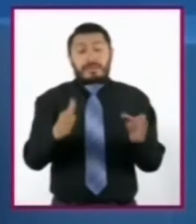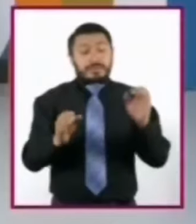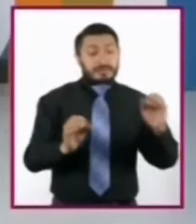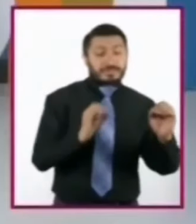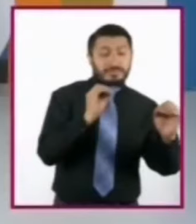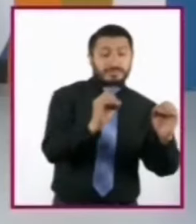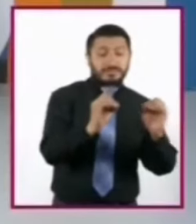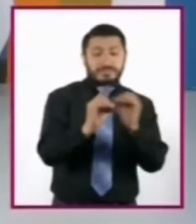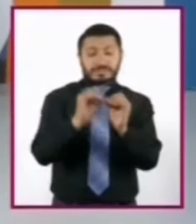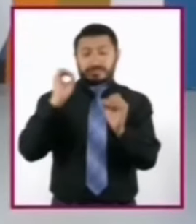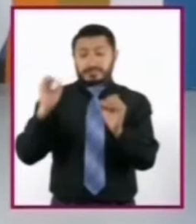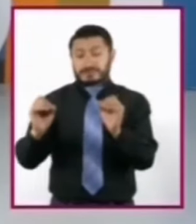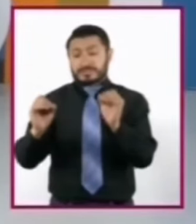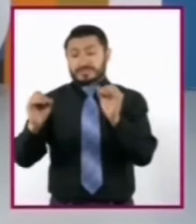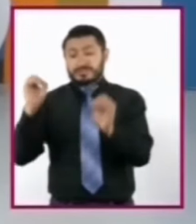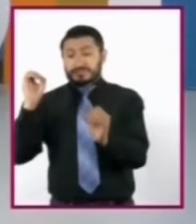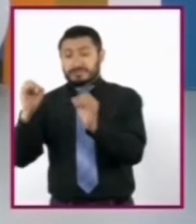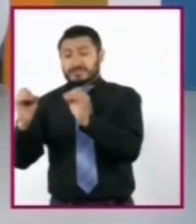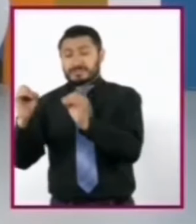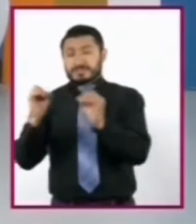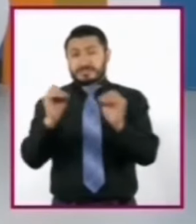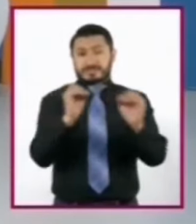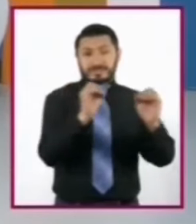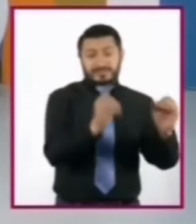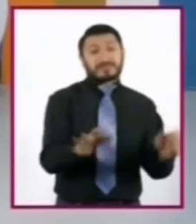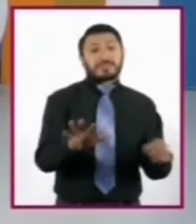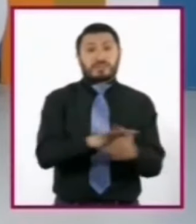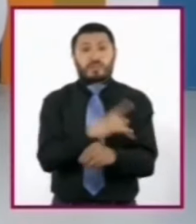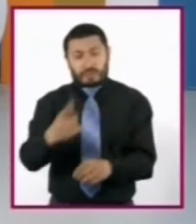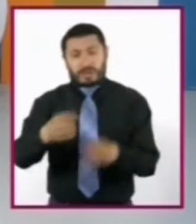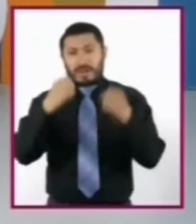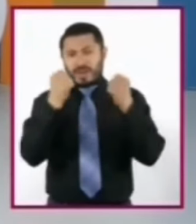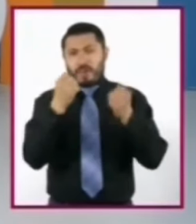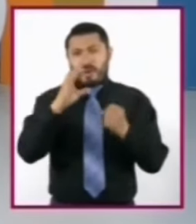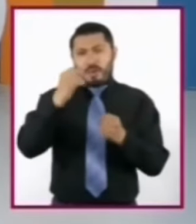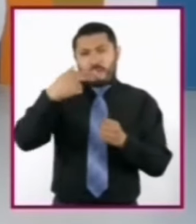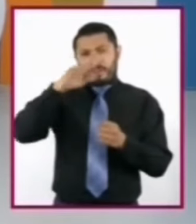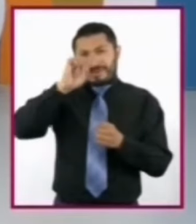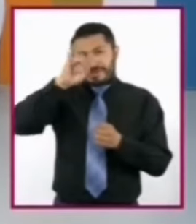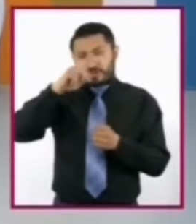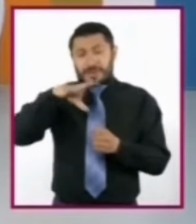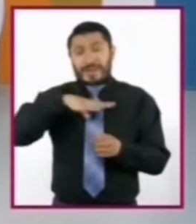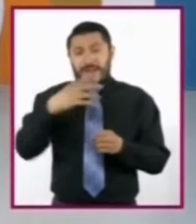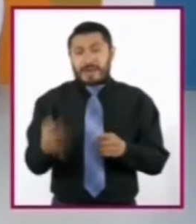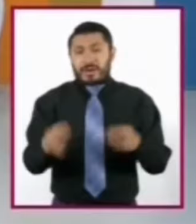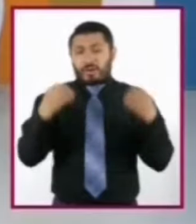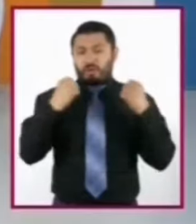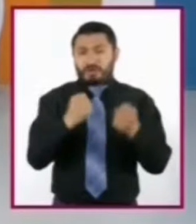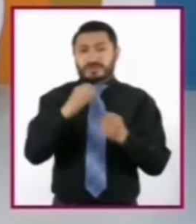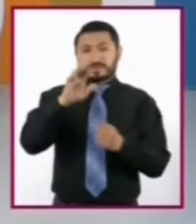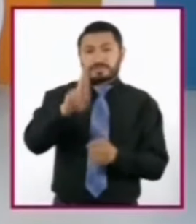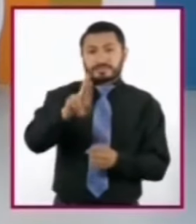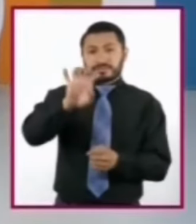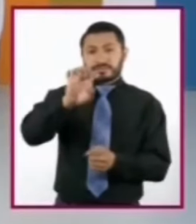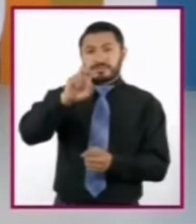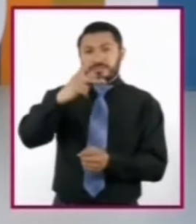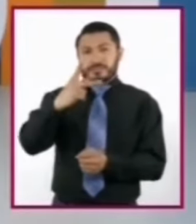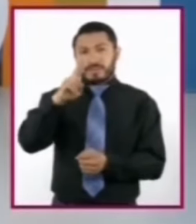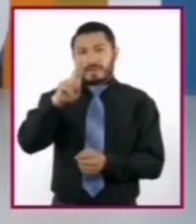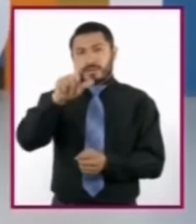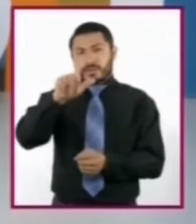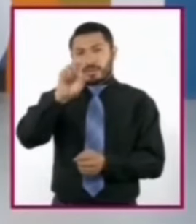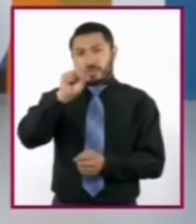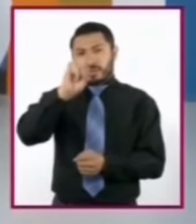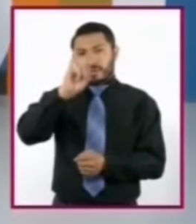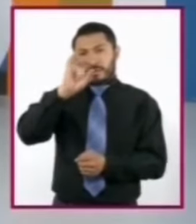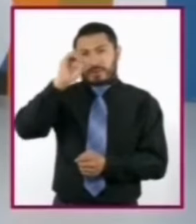ellas? Porque además de la fuerza de cohesión, también existe una fuerza de repulsión. ¡Ay! Ahora todo